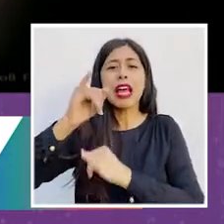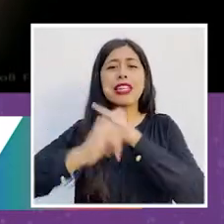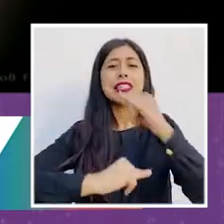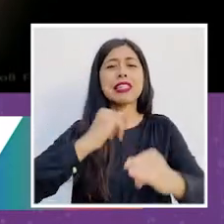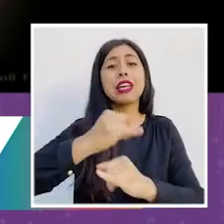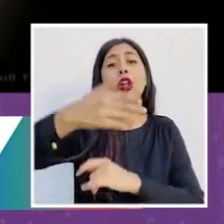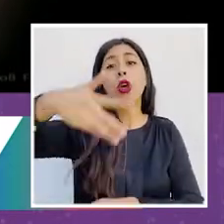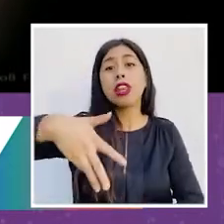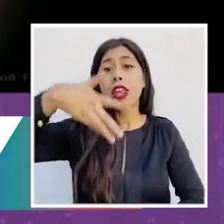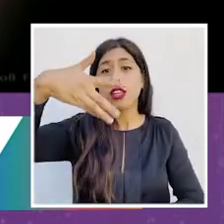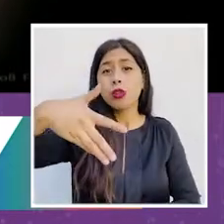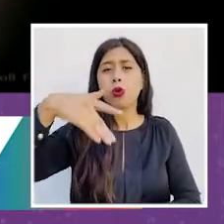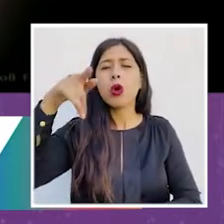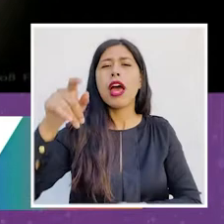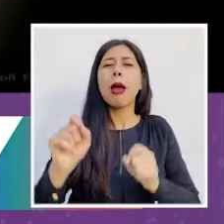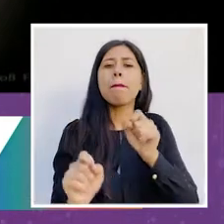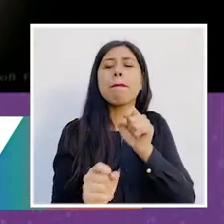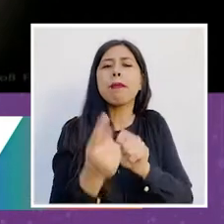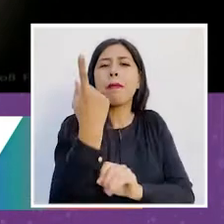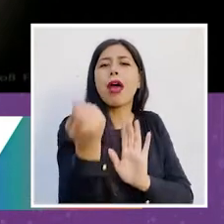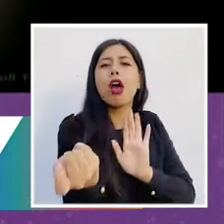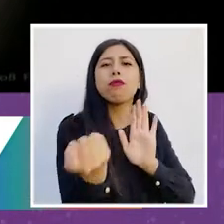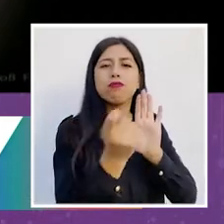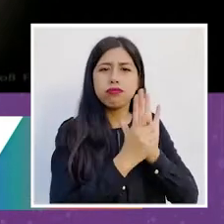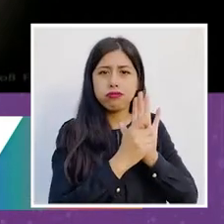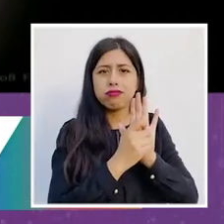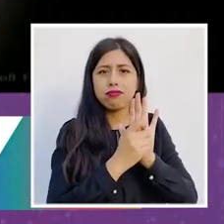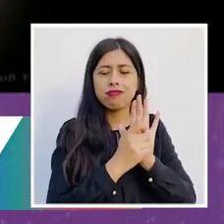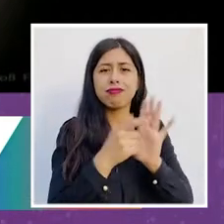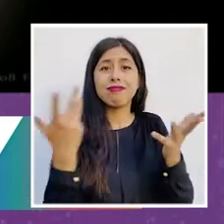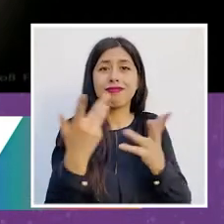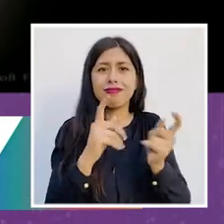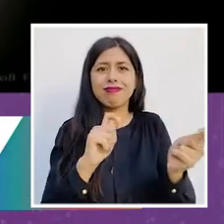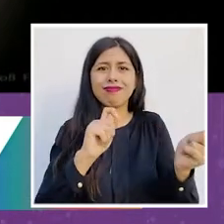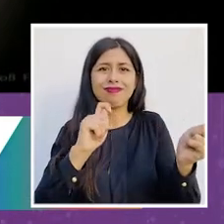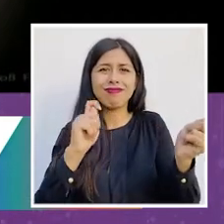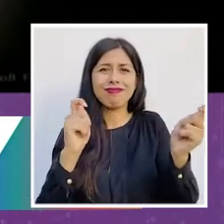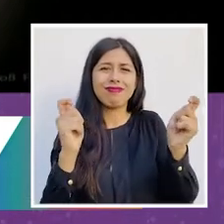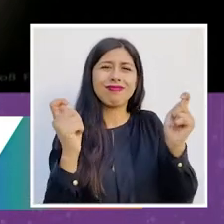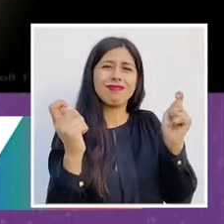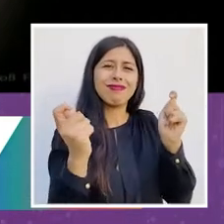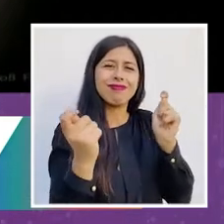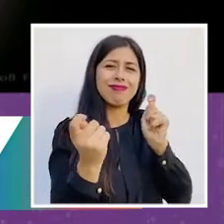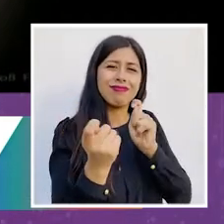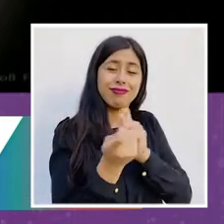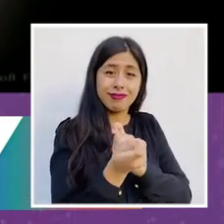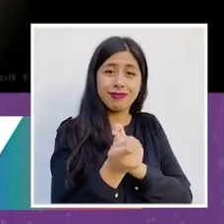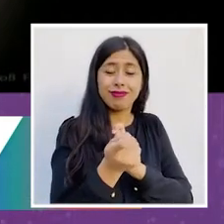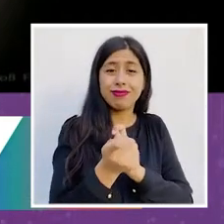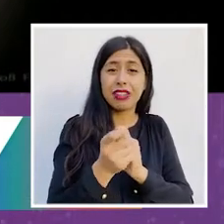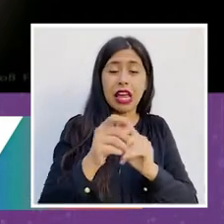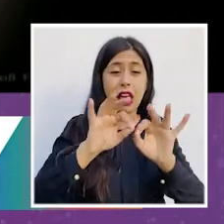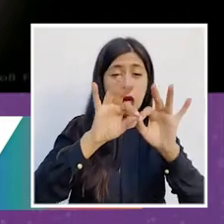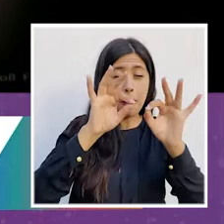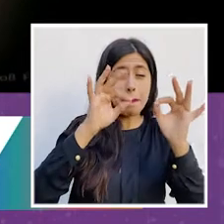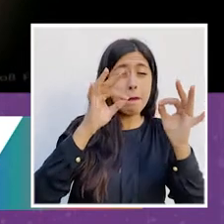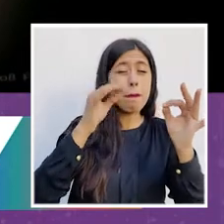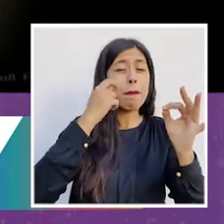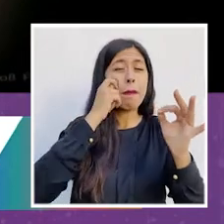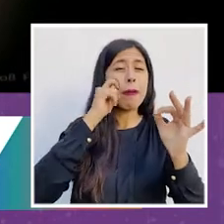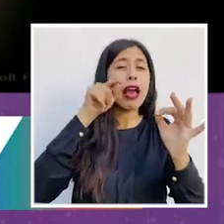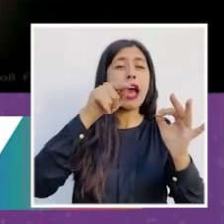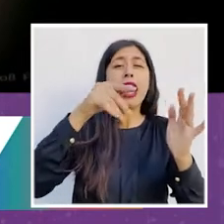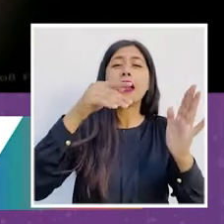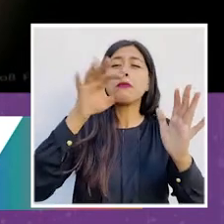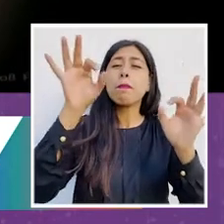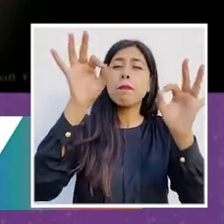en el siglo XIX fue el primero en registrar este fenómeno, que es la transición entre la parcialidad